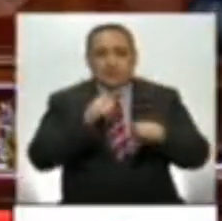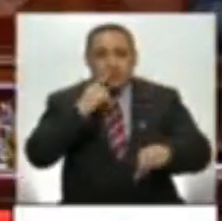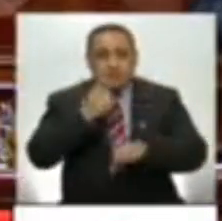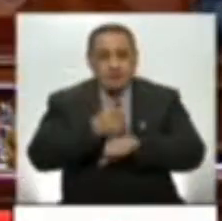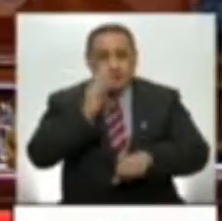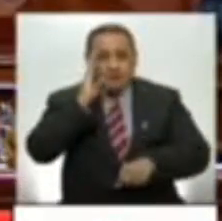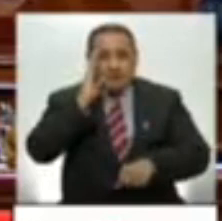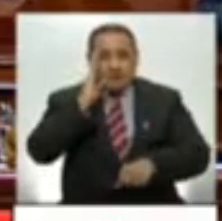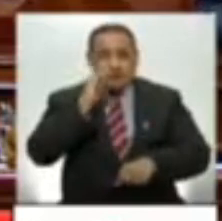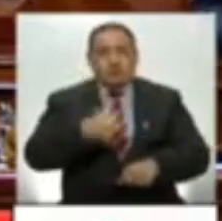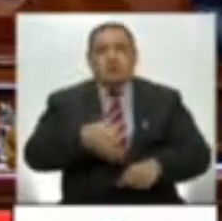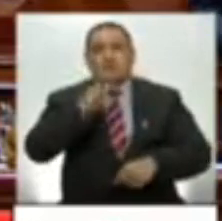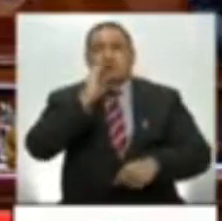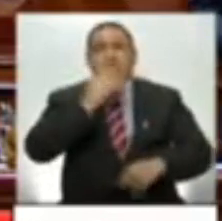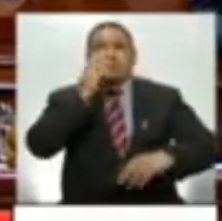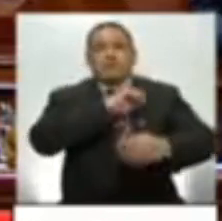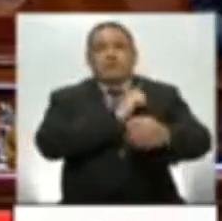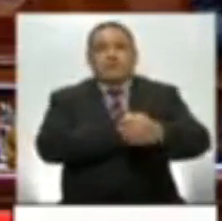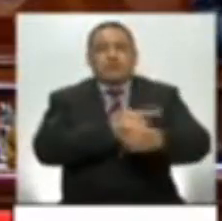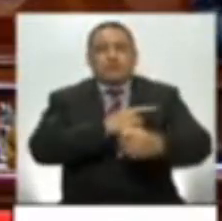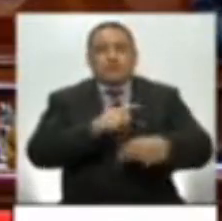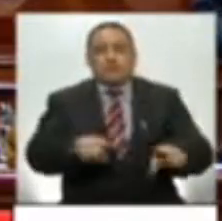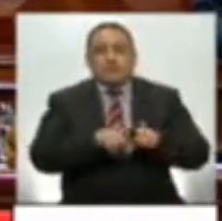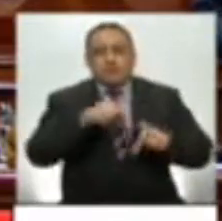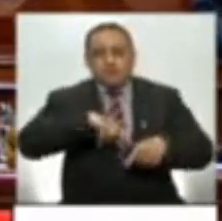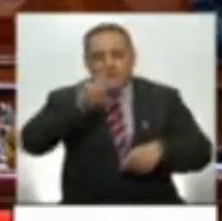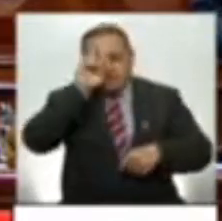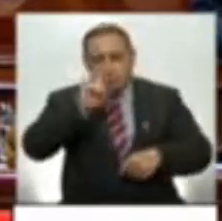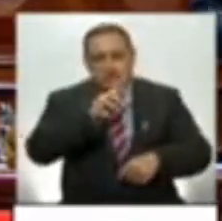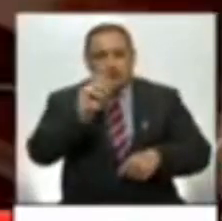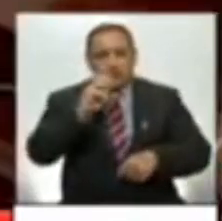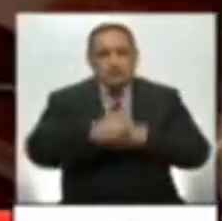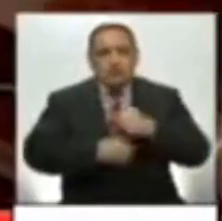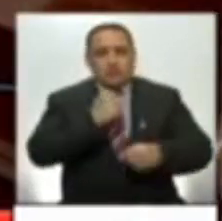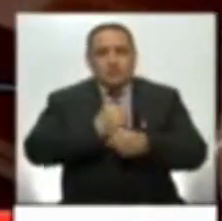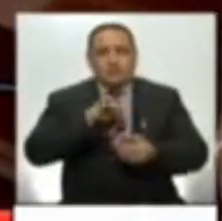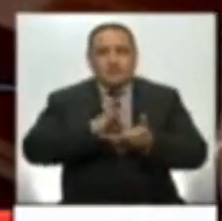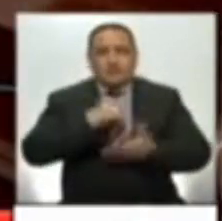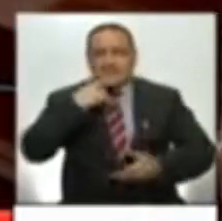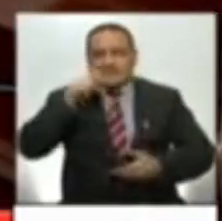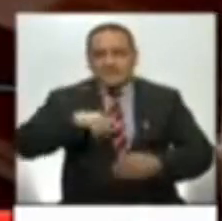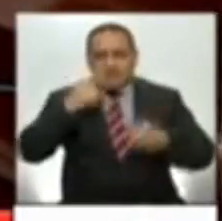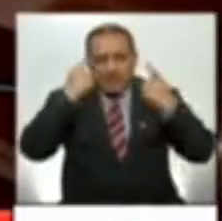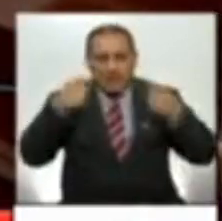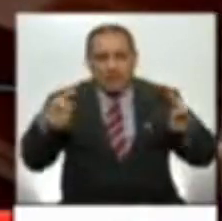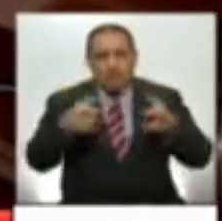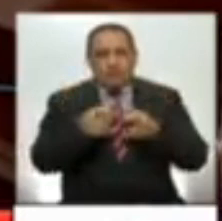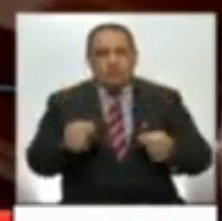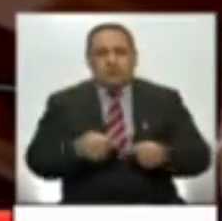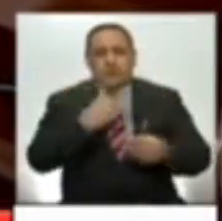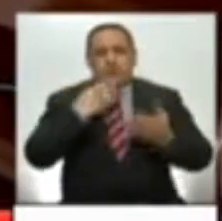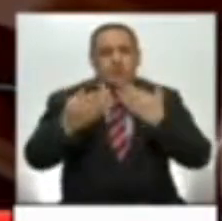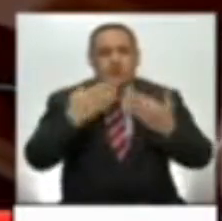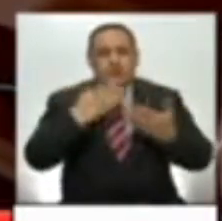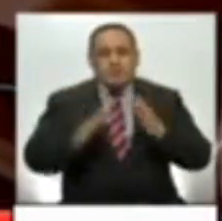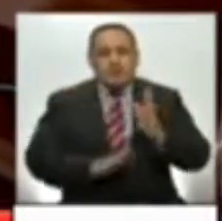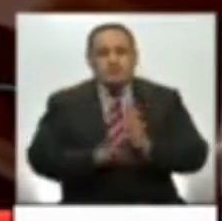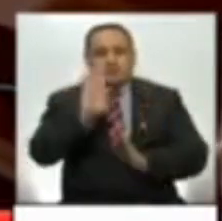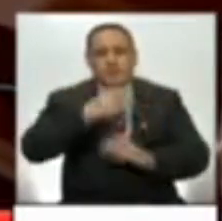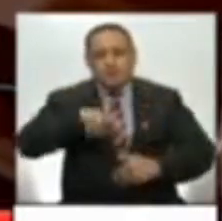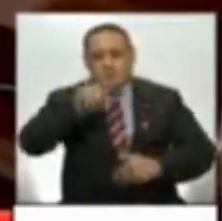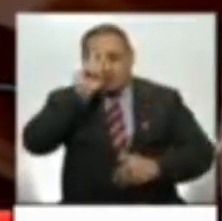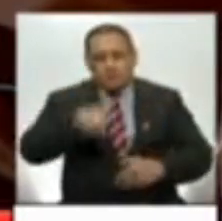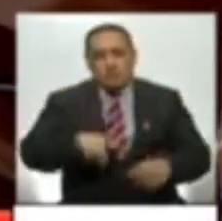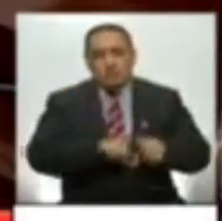calificados? Por Dios Todopoderoso, por el Perú del Bicentenario que requiere consenso, diálogo, mesura para sacar adelante el